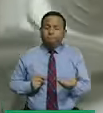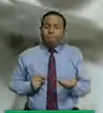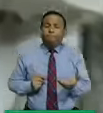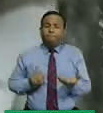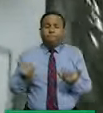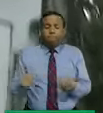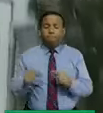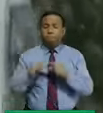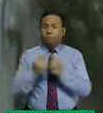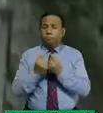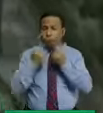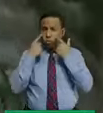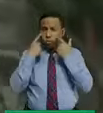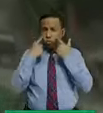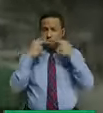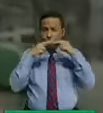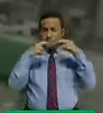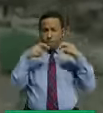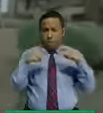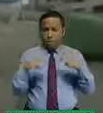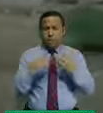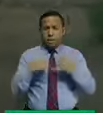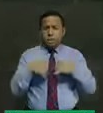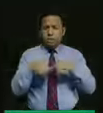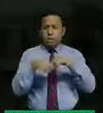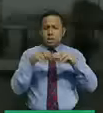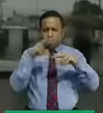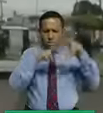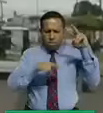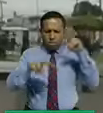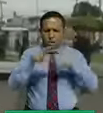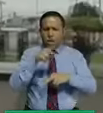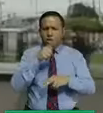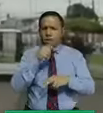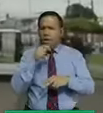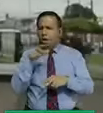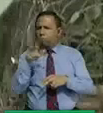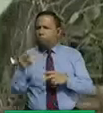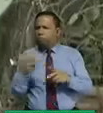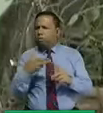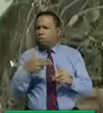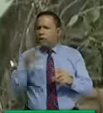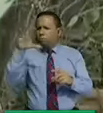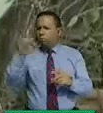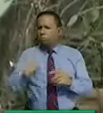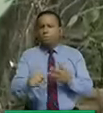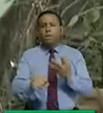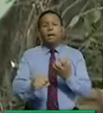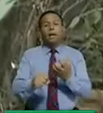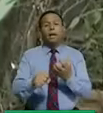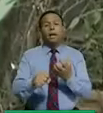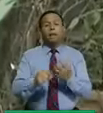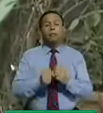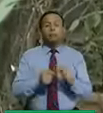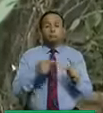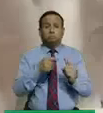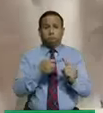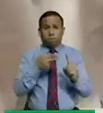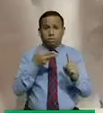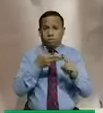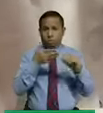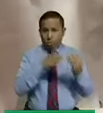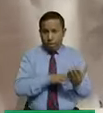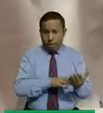están realizando las indagaciones para dar con el paradero de estos criminales. Con el crimen de Charbel,